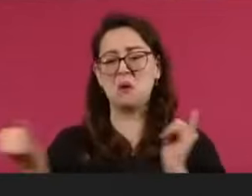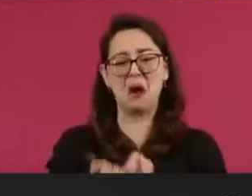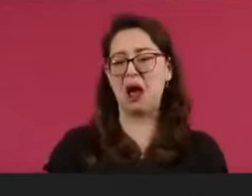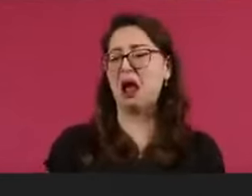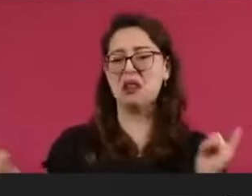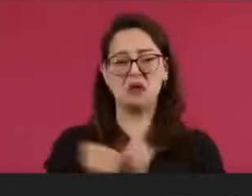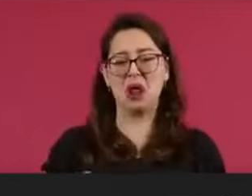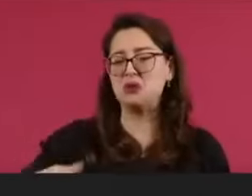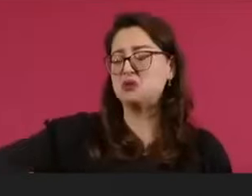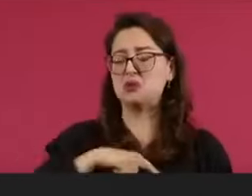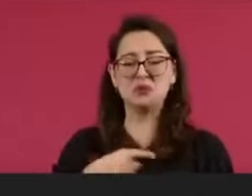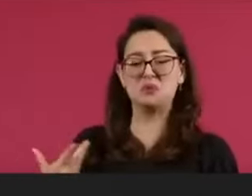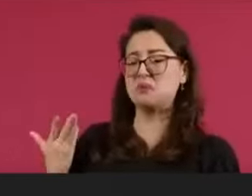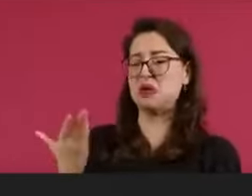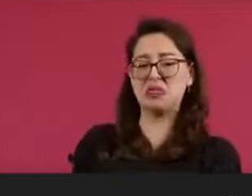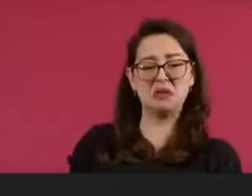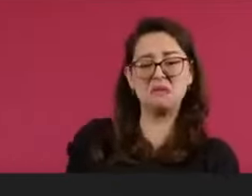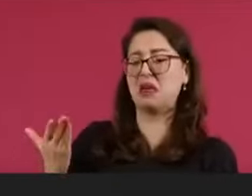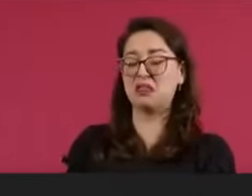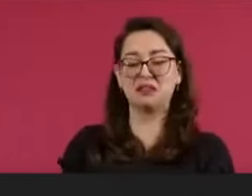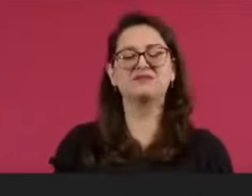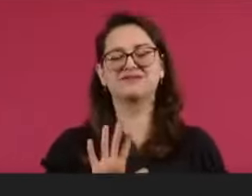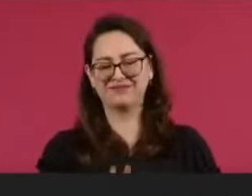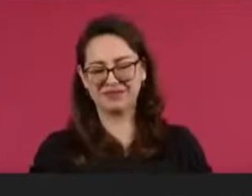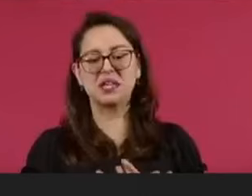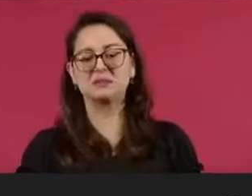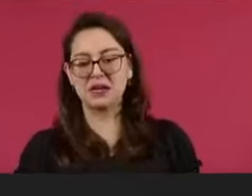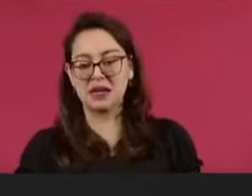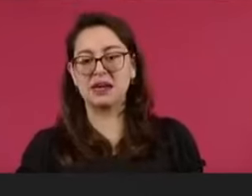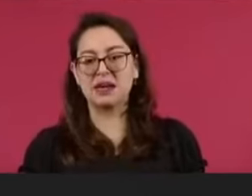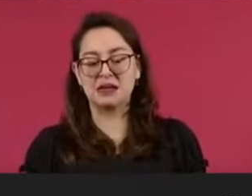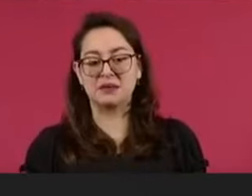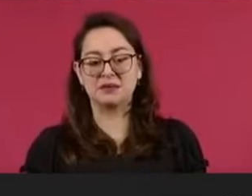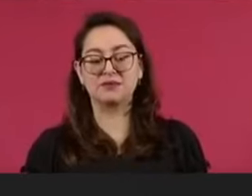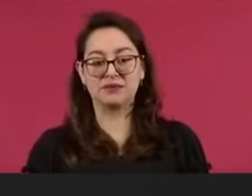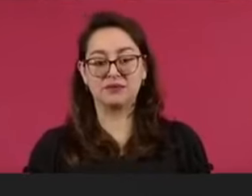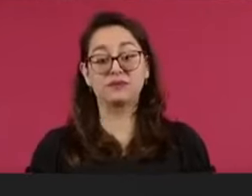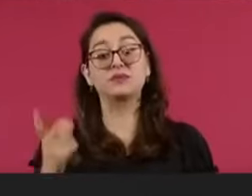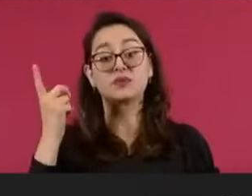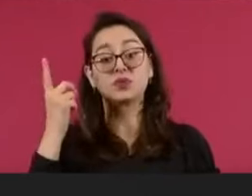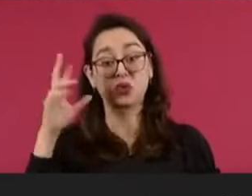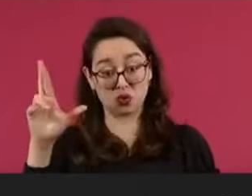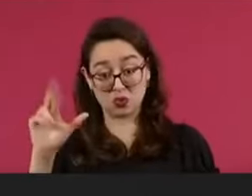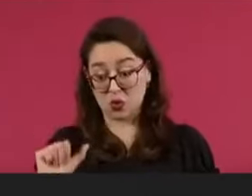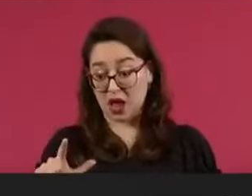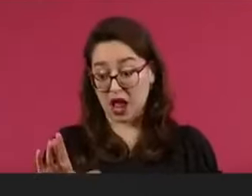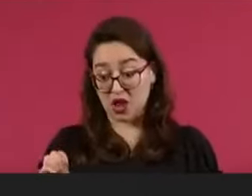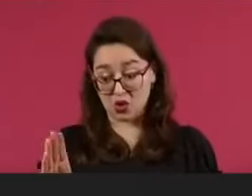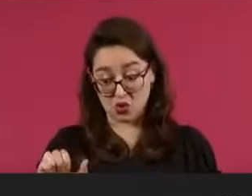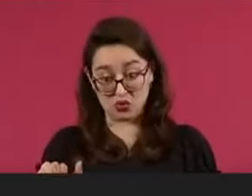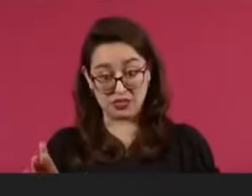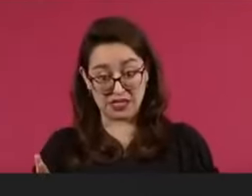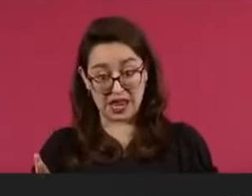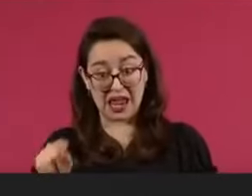esta solicitud de reunión? Espérame, o sea, el doctor Alcocer, Jorge Alcocer,